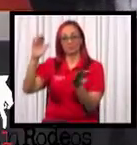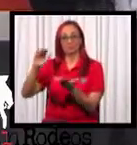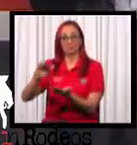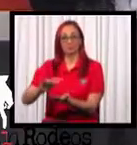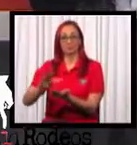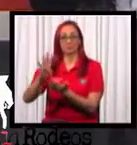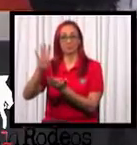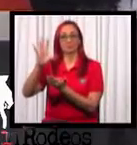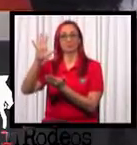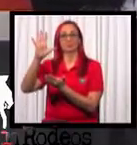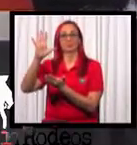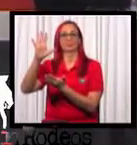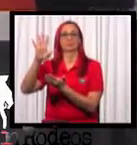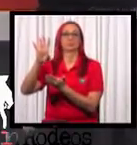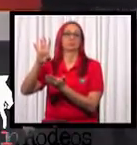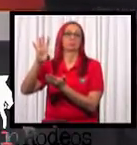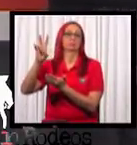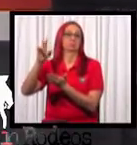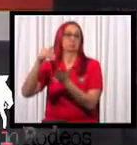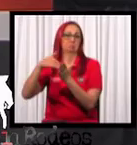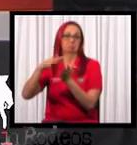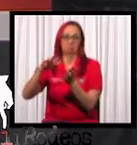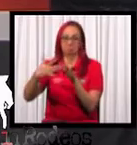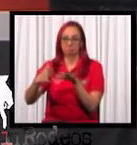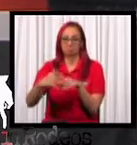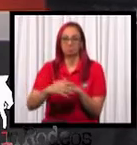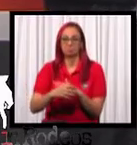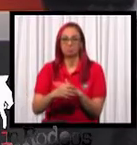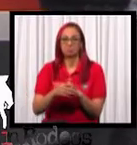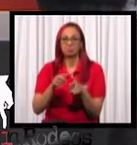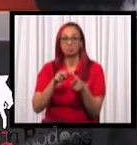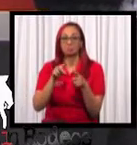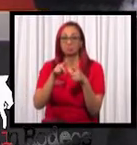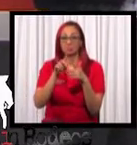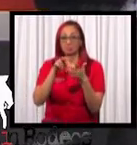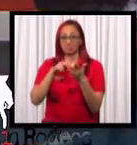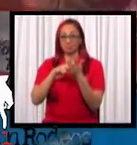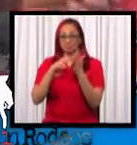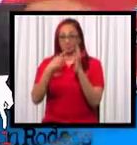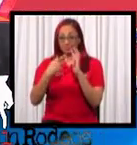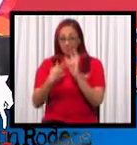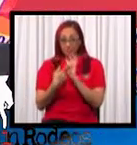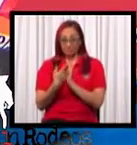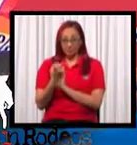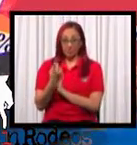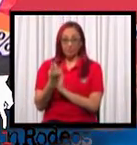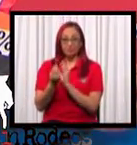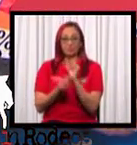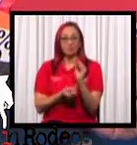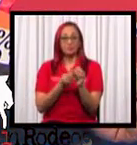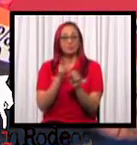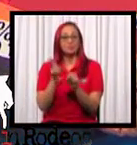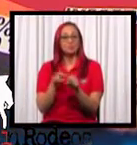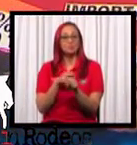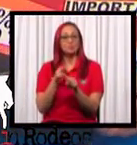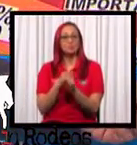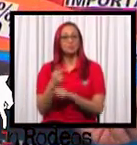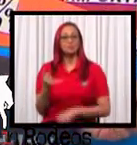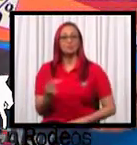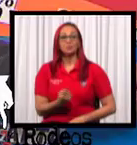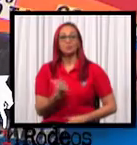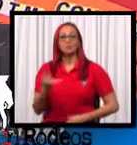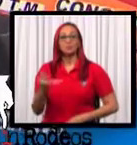45, 47 mil hectáreas. Entonces, eso quiere decir que la producción nacional únicamente está